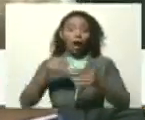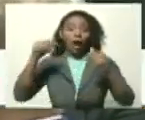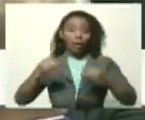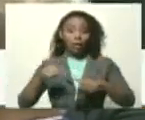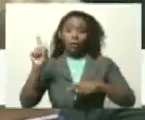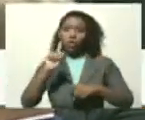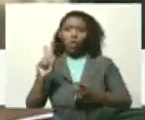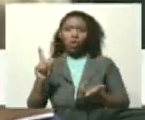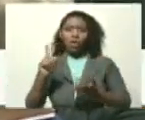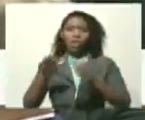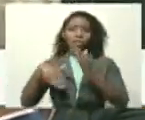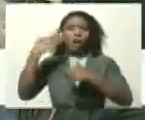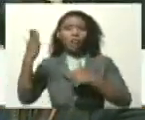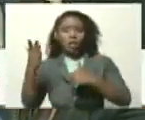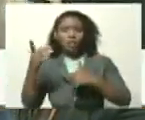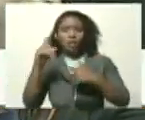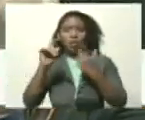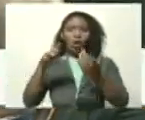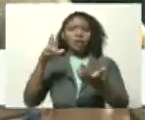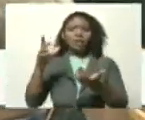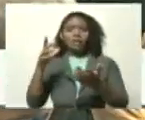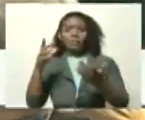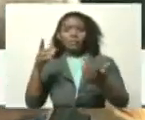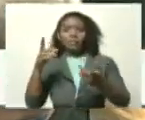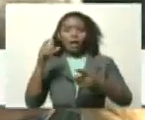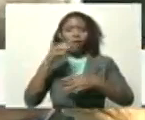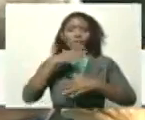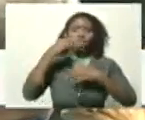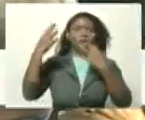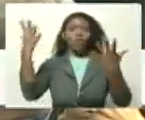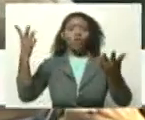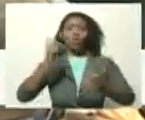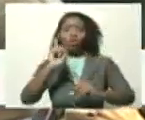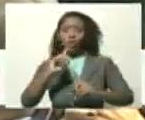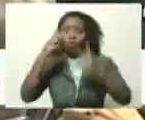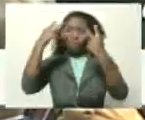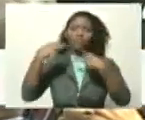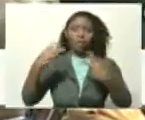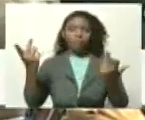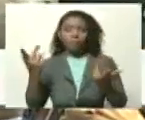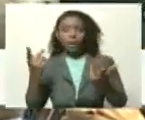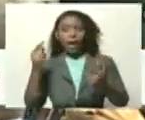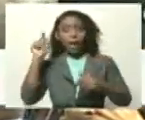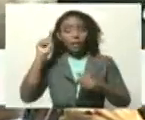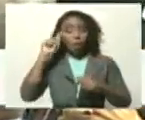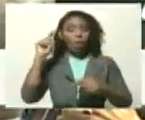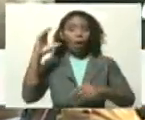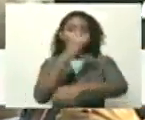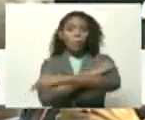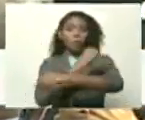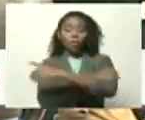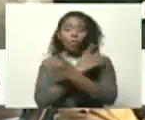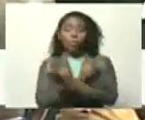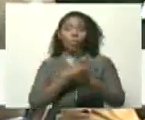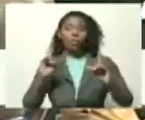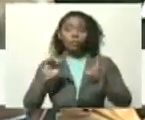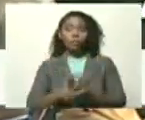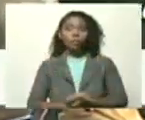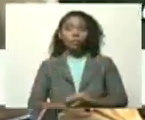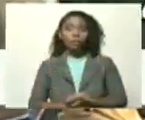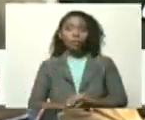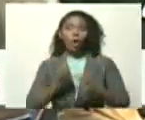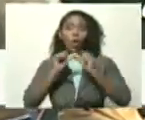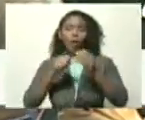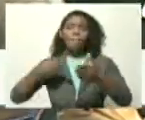capricho de los extremistas ni de los fanáticos. Esto es una visión y una premisa de lucha de esta oposición democrática que